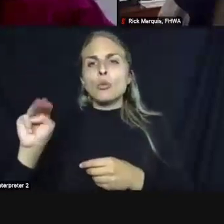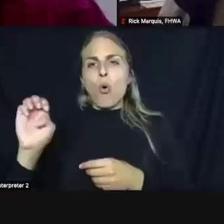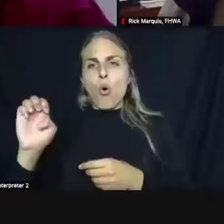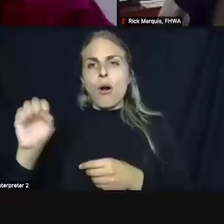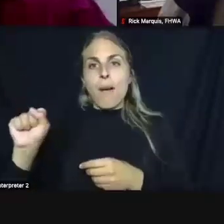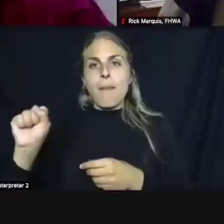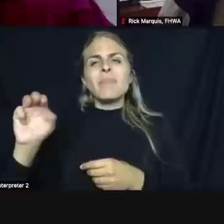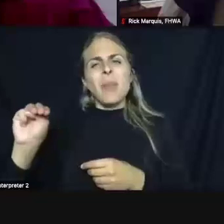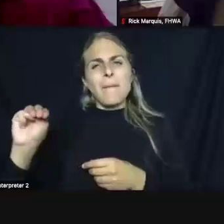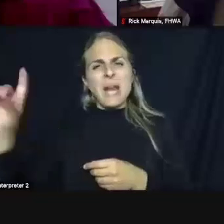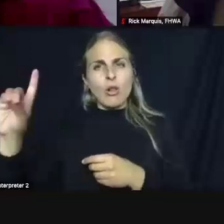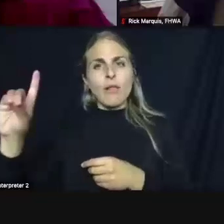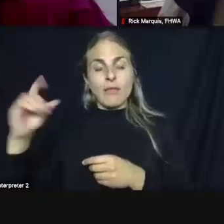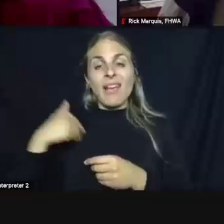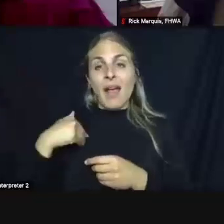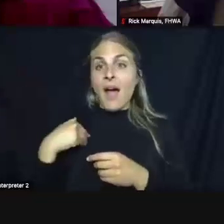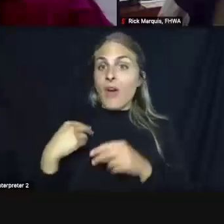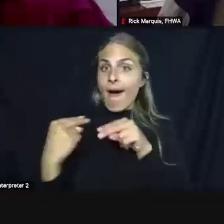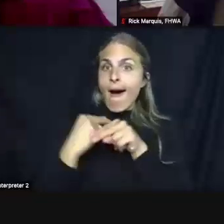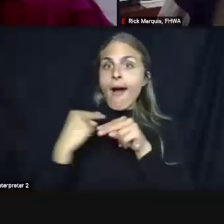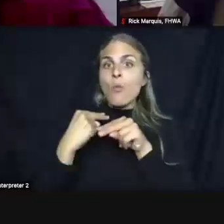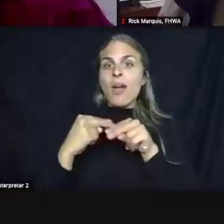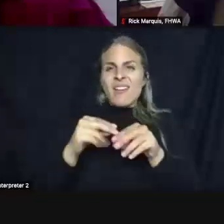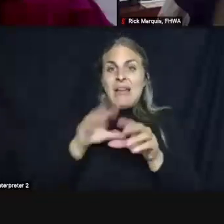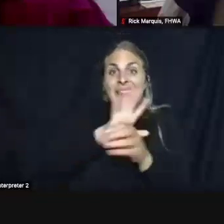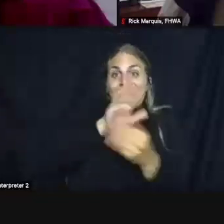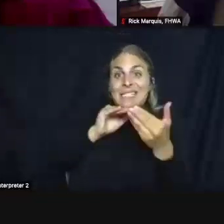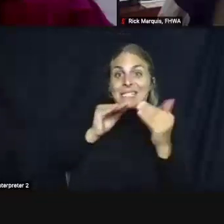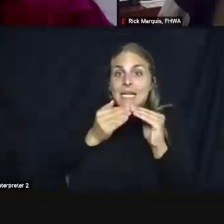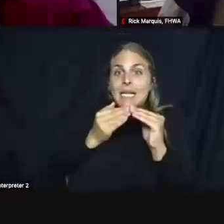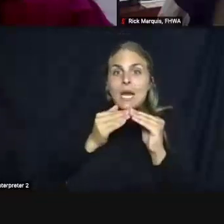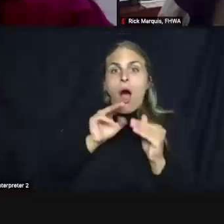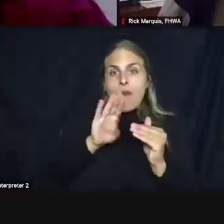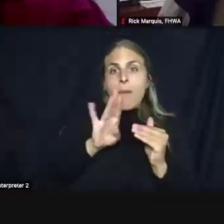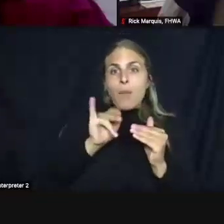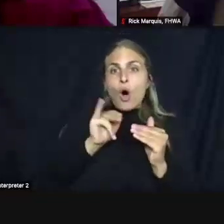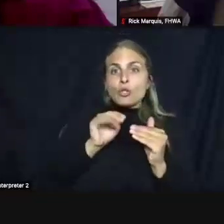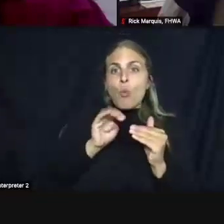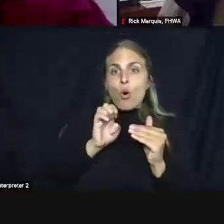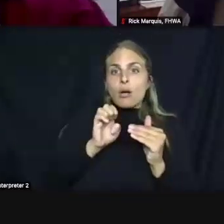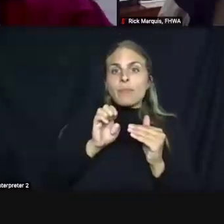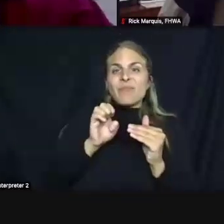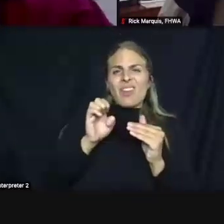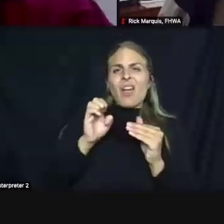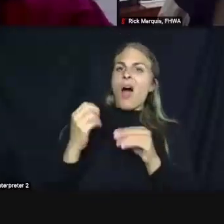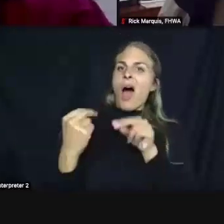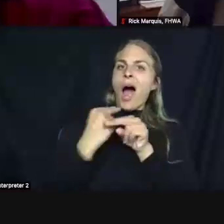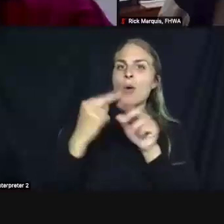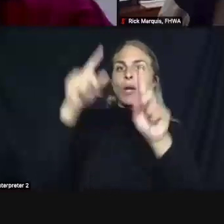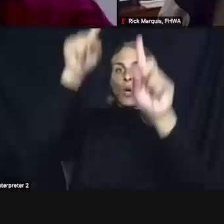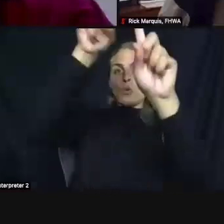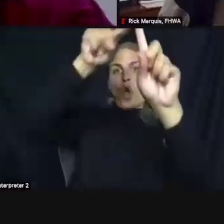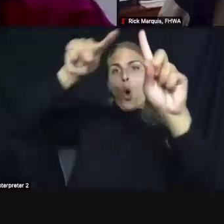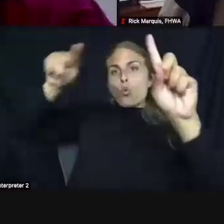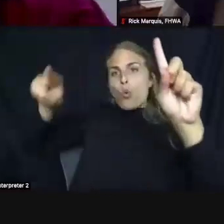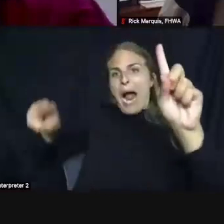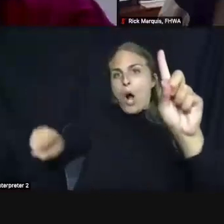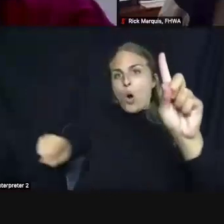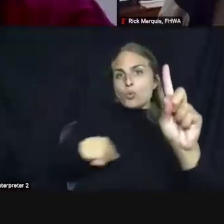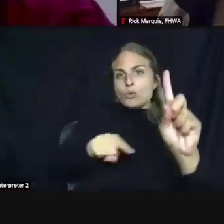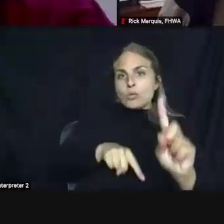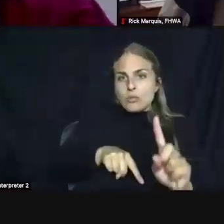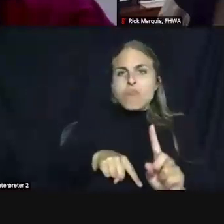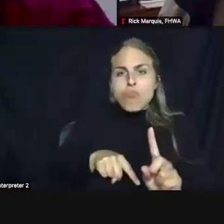en Maryland, donde tienen una interestatal que va todo alrededor de la